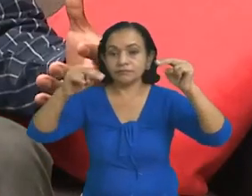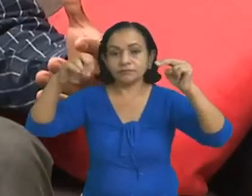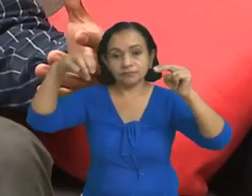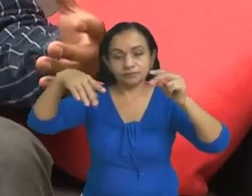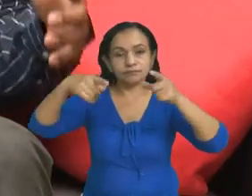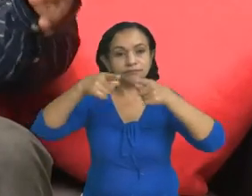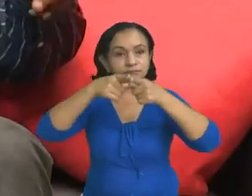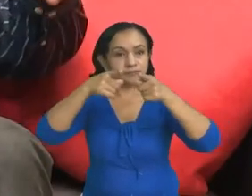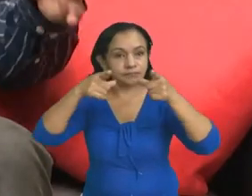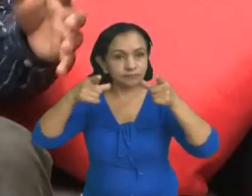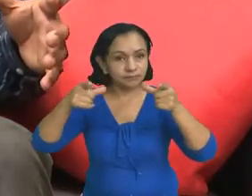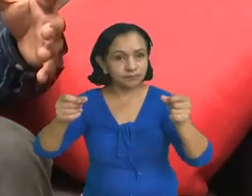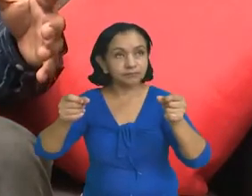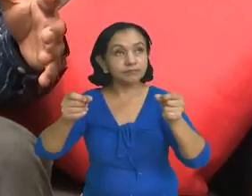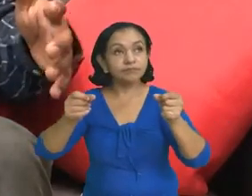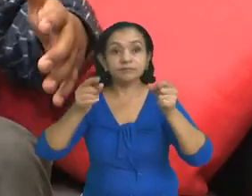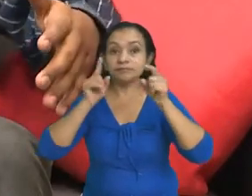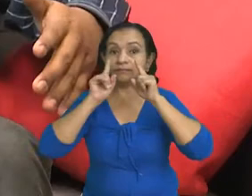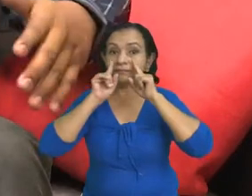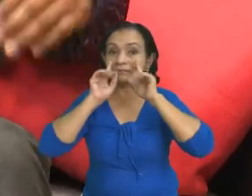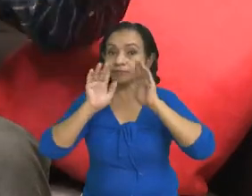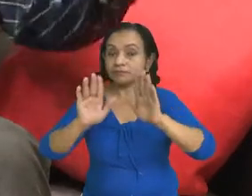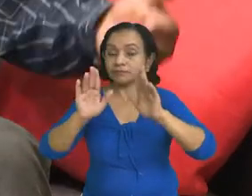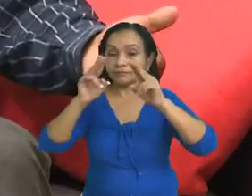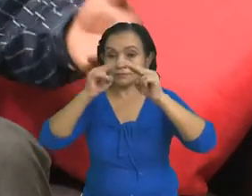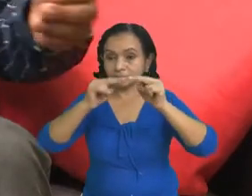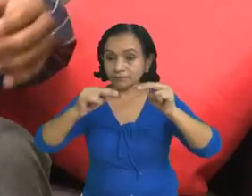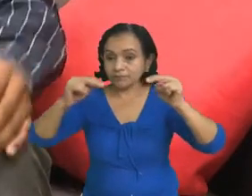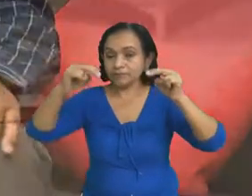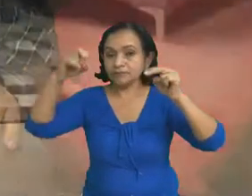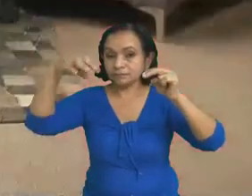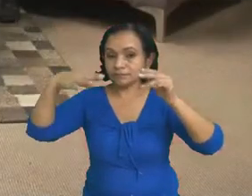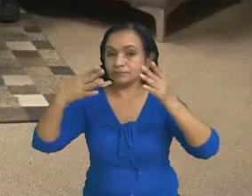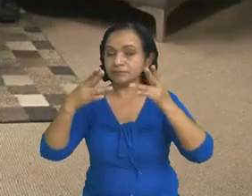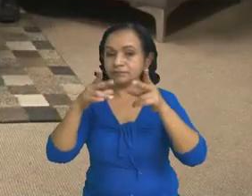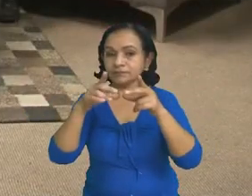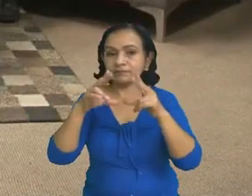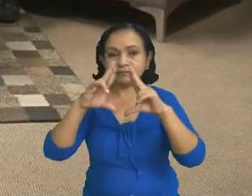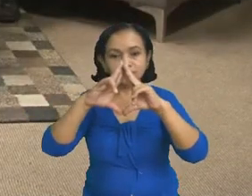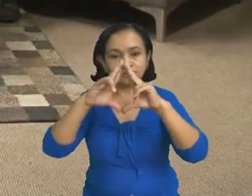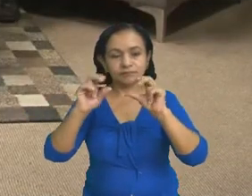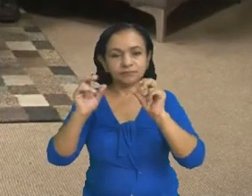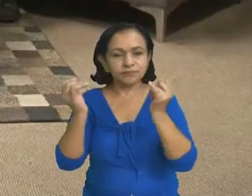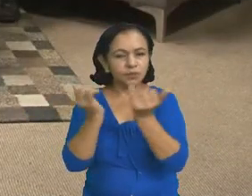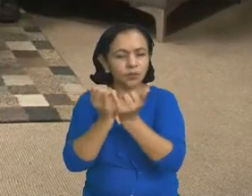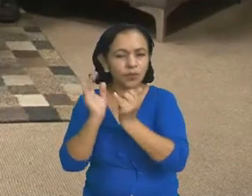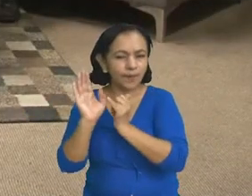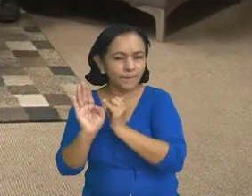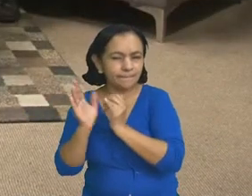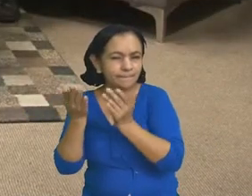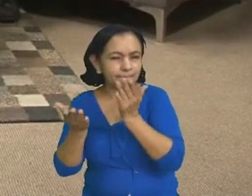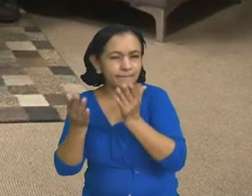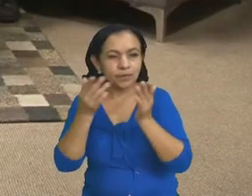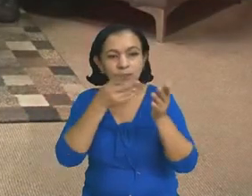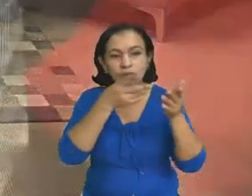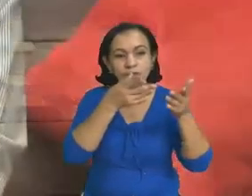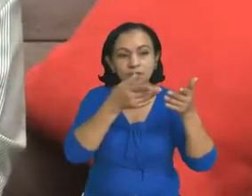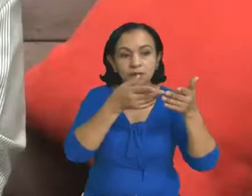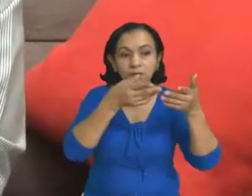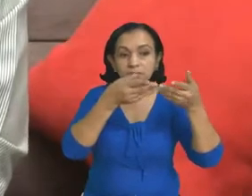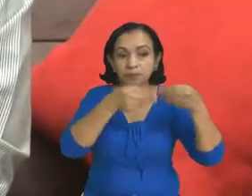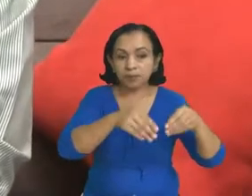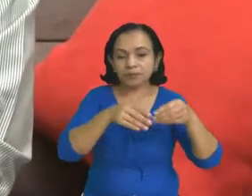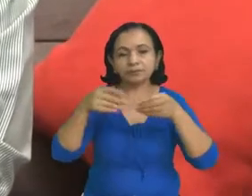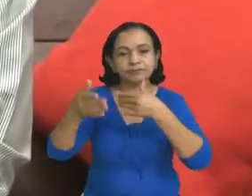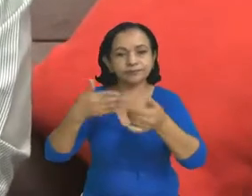reforzándose en principio la seguridad energética, pero también brindándose un respaldo, ¿no? Una suerte de plan B por cualquier cosa. Sí,